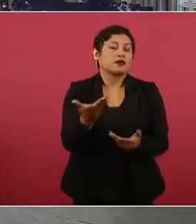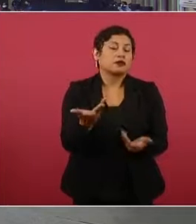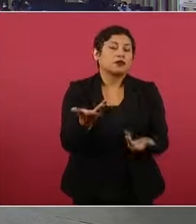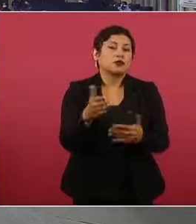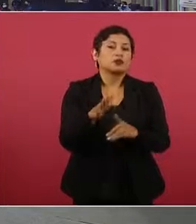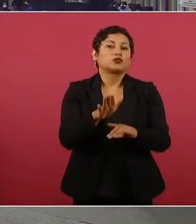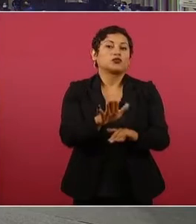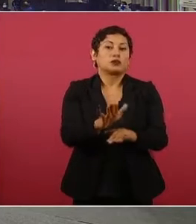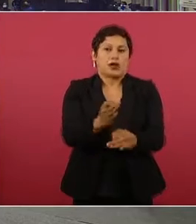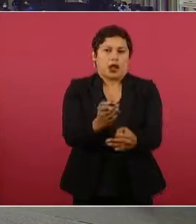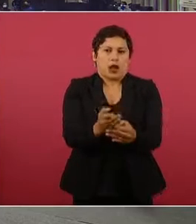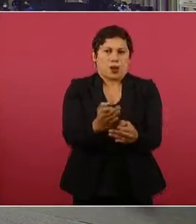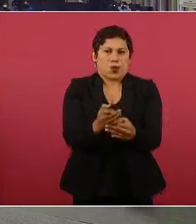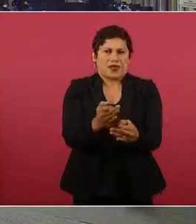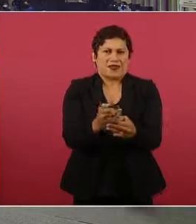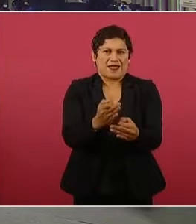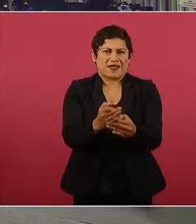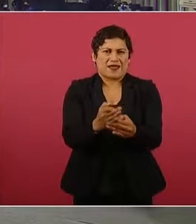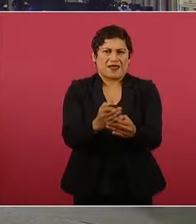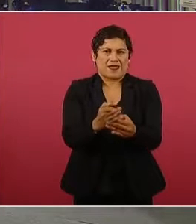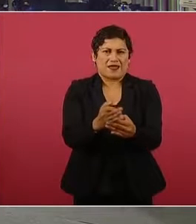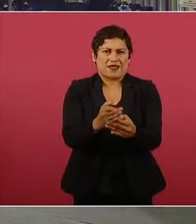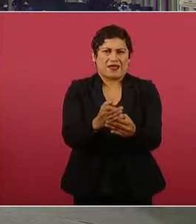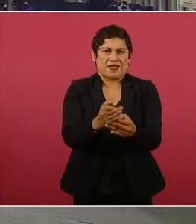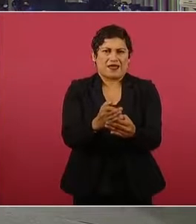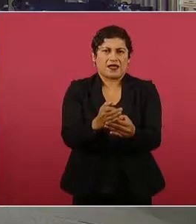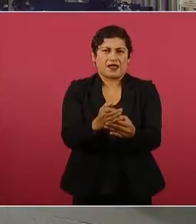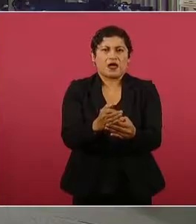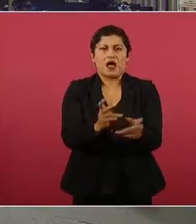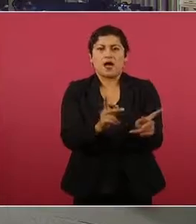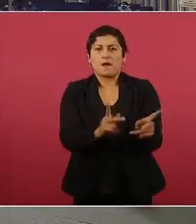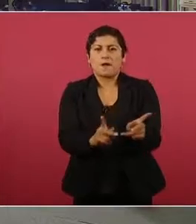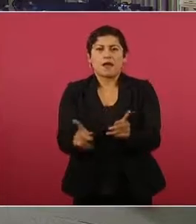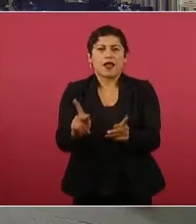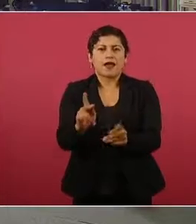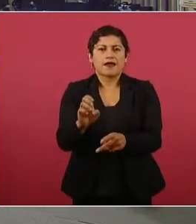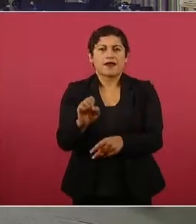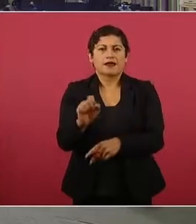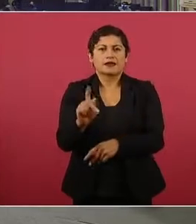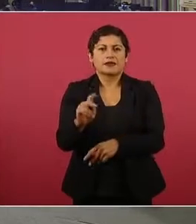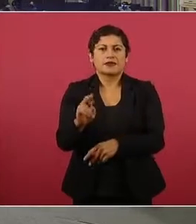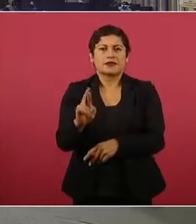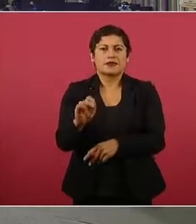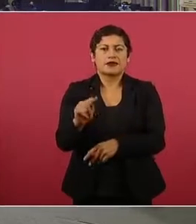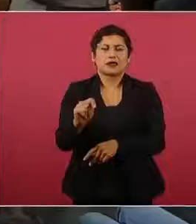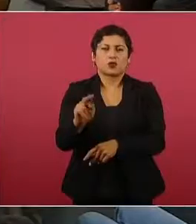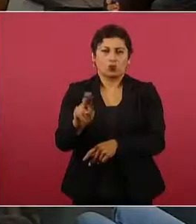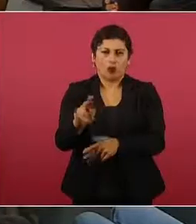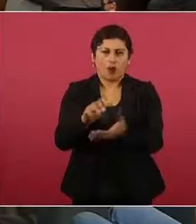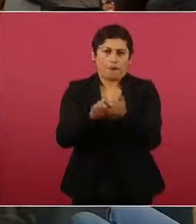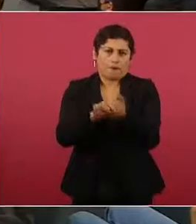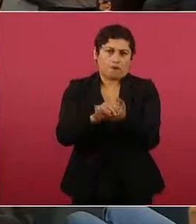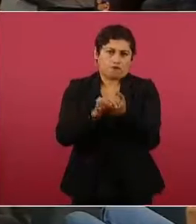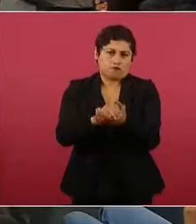ahorita que están rifando de Playa Espíritu, en la rifa de la lotería,